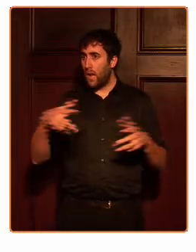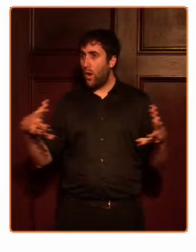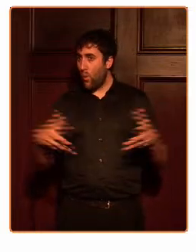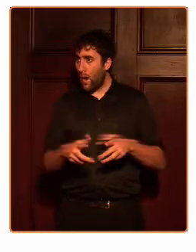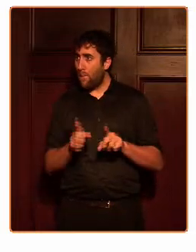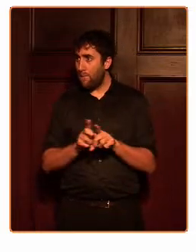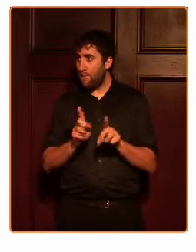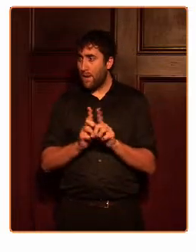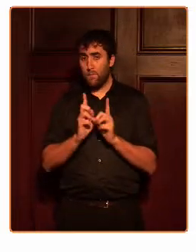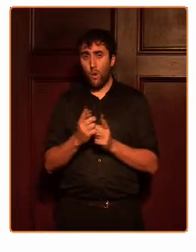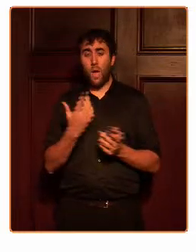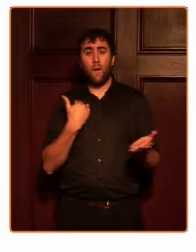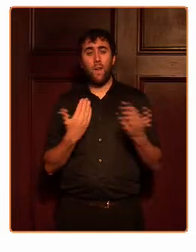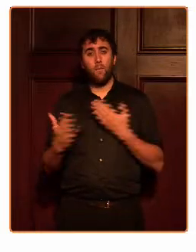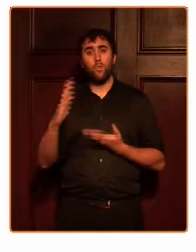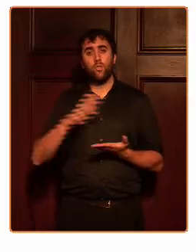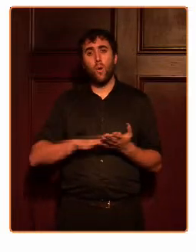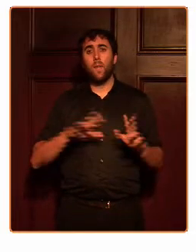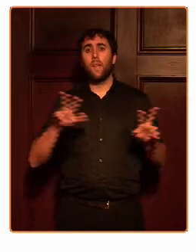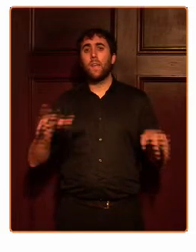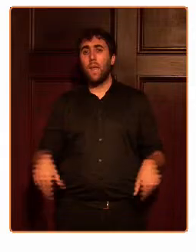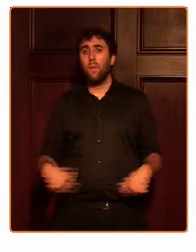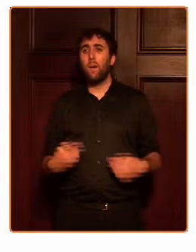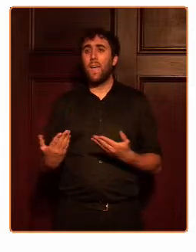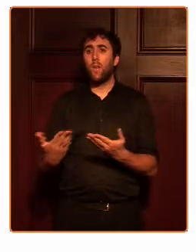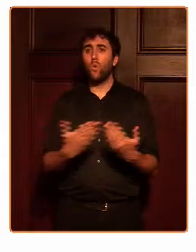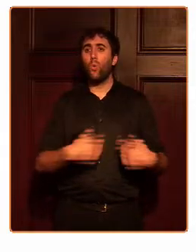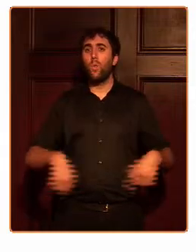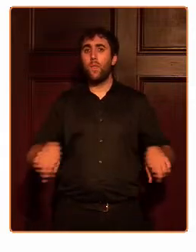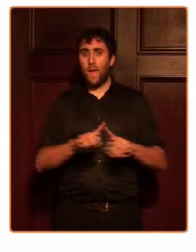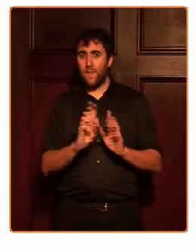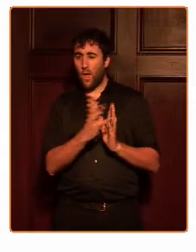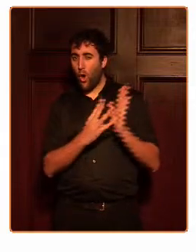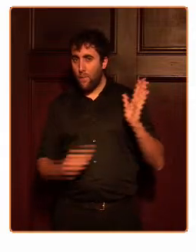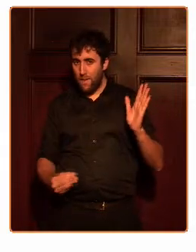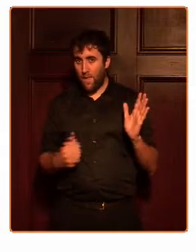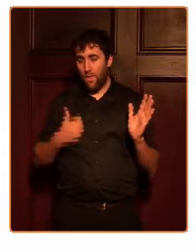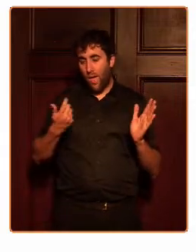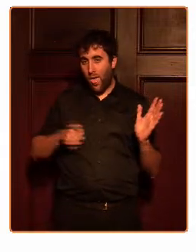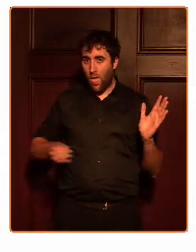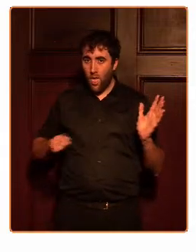hablamos de qué pasa con los estudiantes. ¿Están copiando más? ¿Están